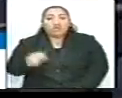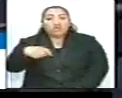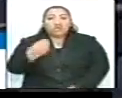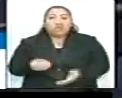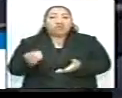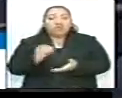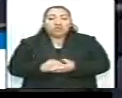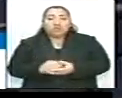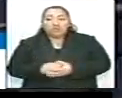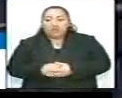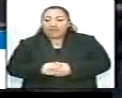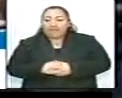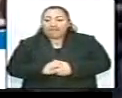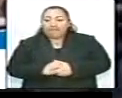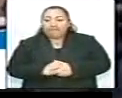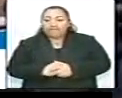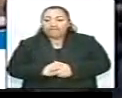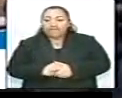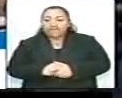más